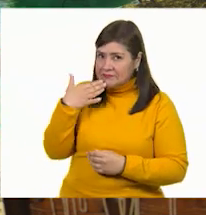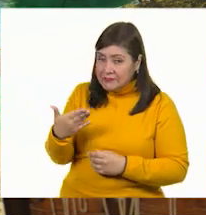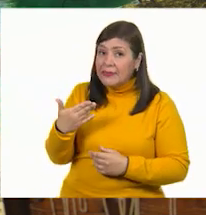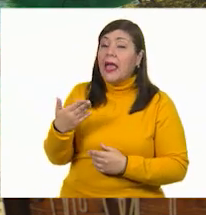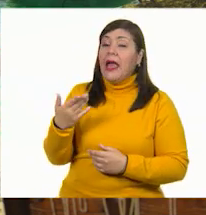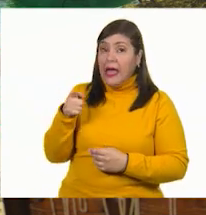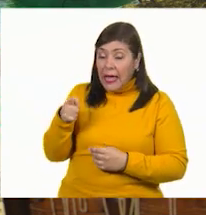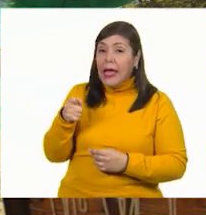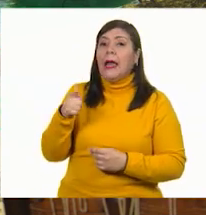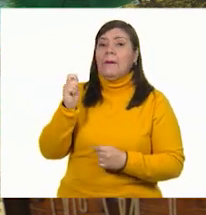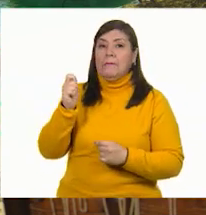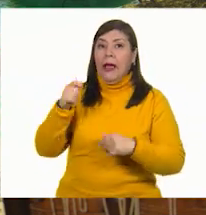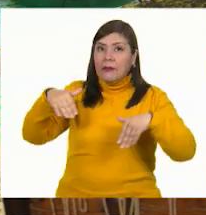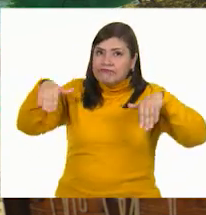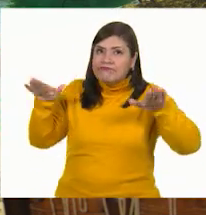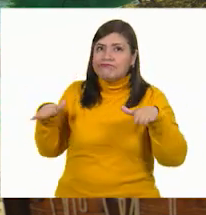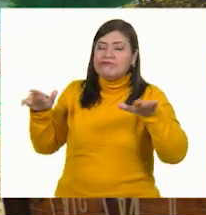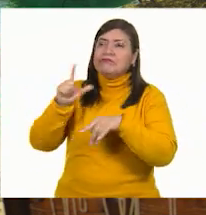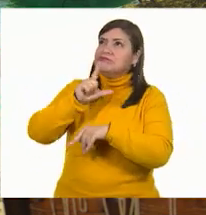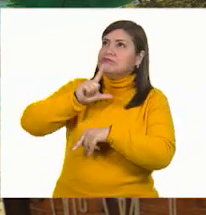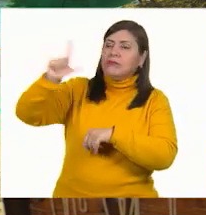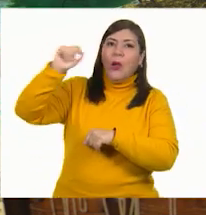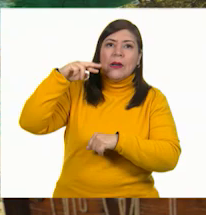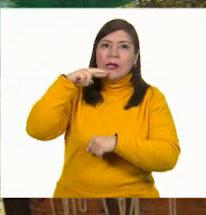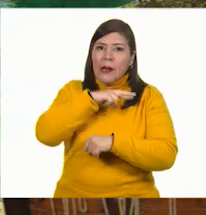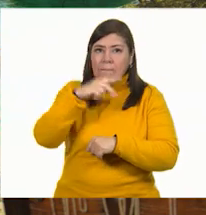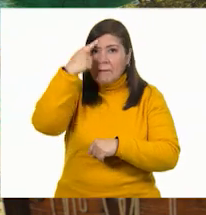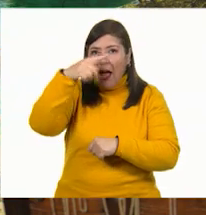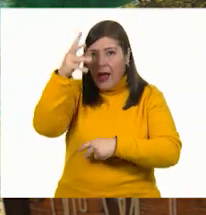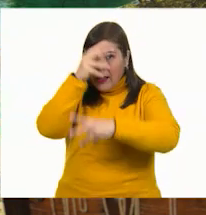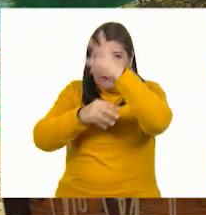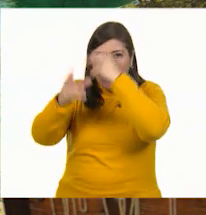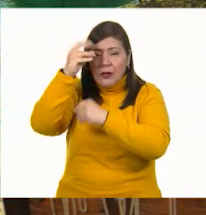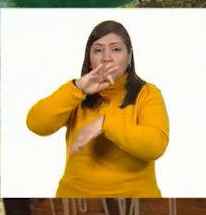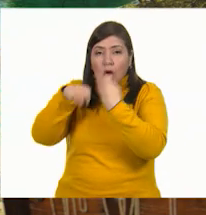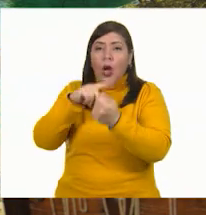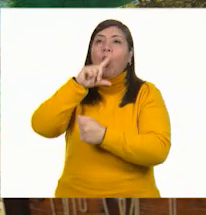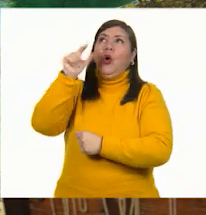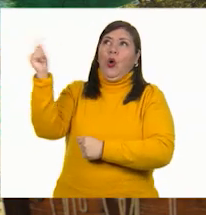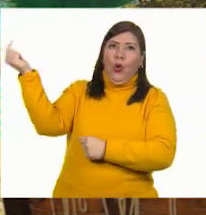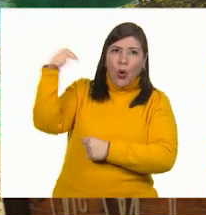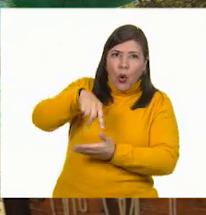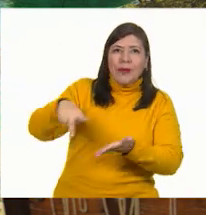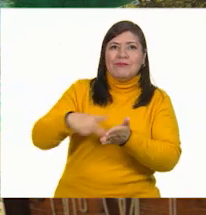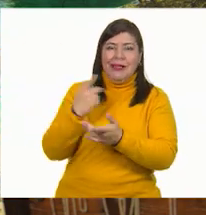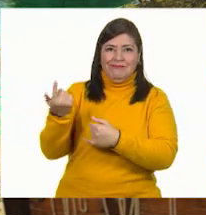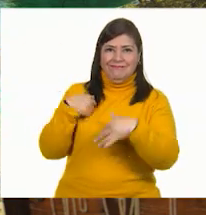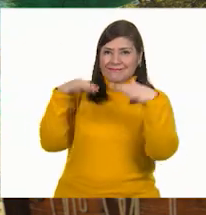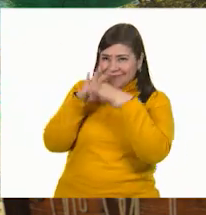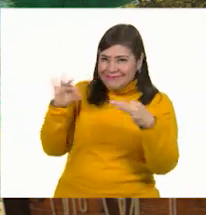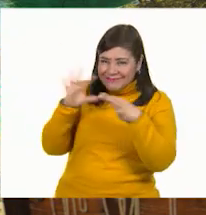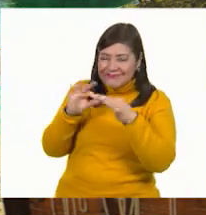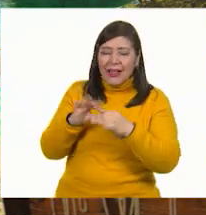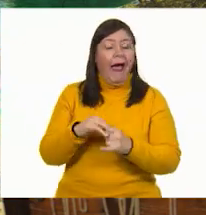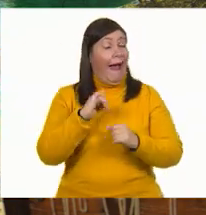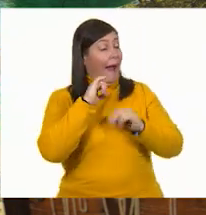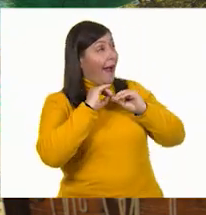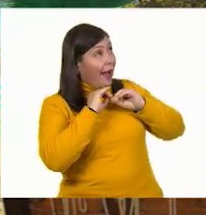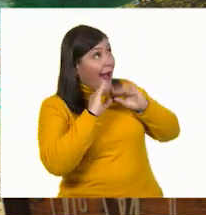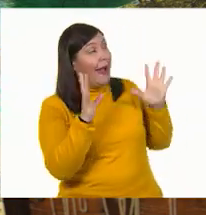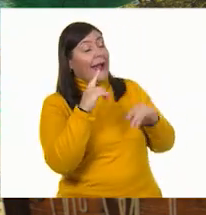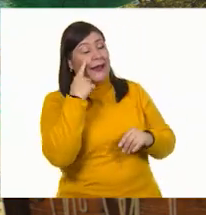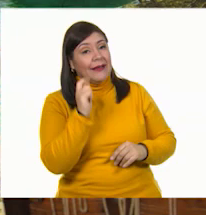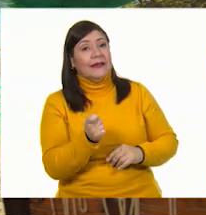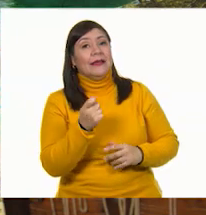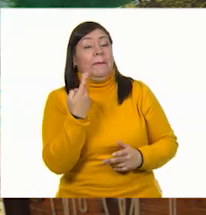Qué bueno que te puedes ir volando muy rápido para que aprendas todo y luego vengas y nos los cuentes aquí. ¡Oh, claro!